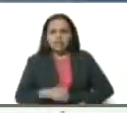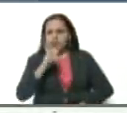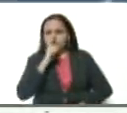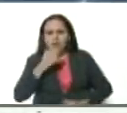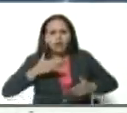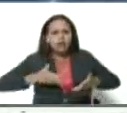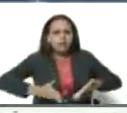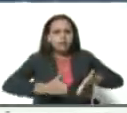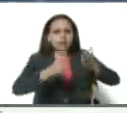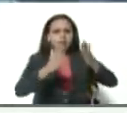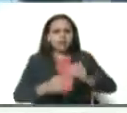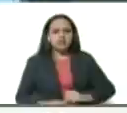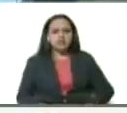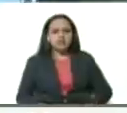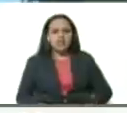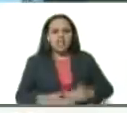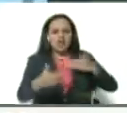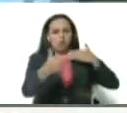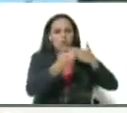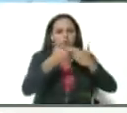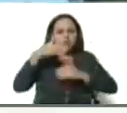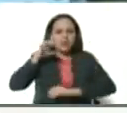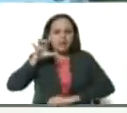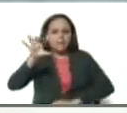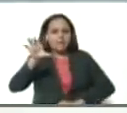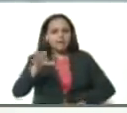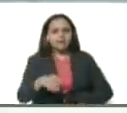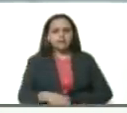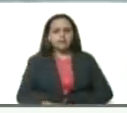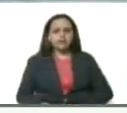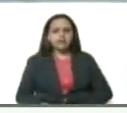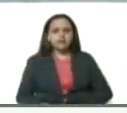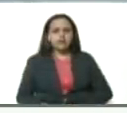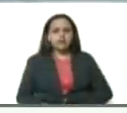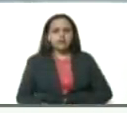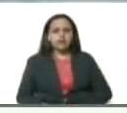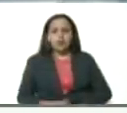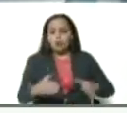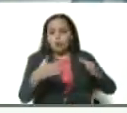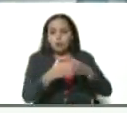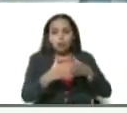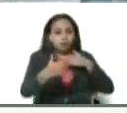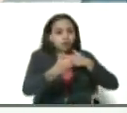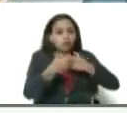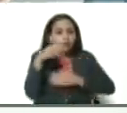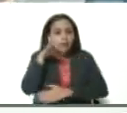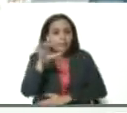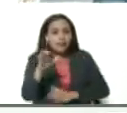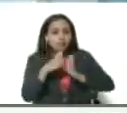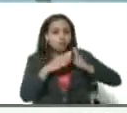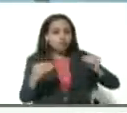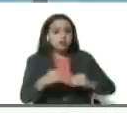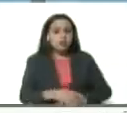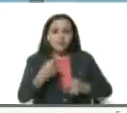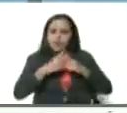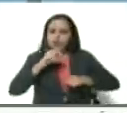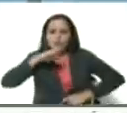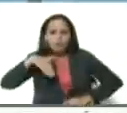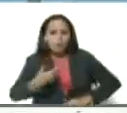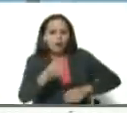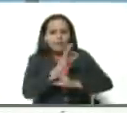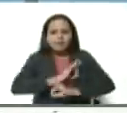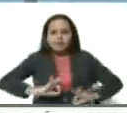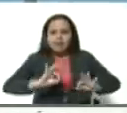rumbo, antipatria, una derecha antipatria totalmente, pero no han podido ni